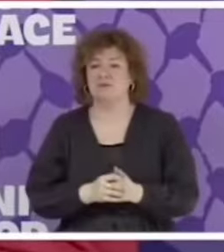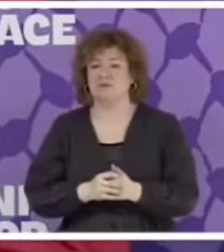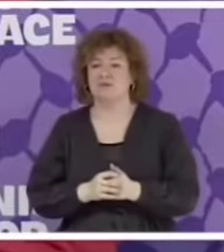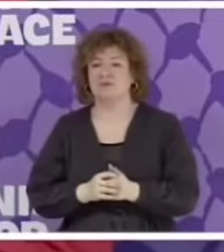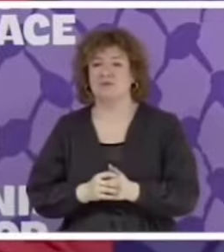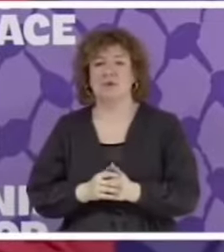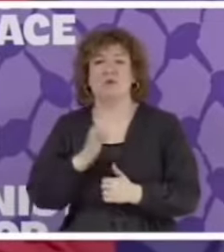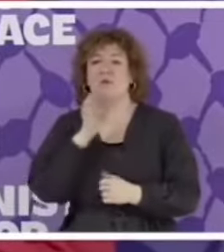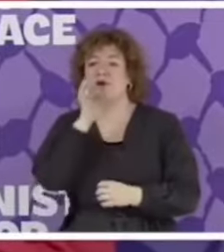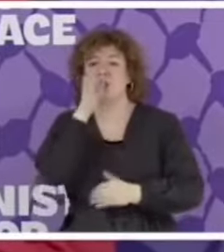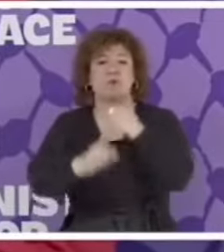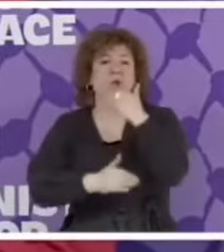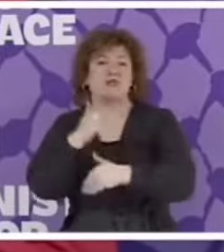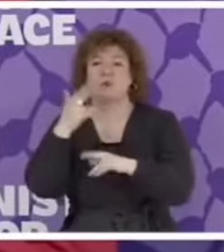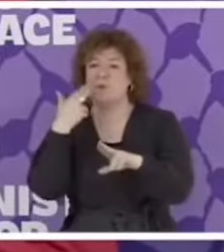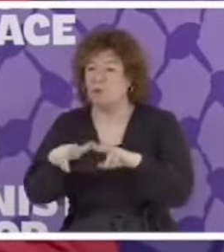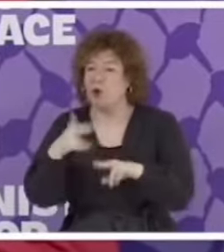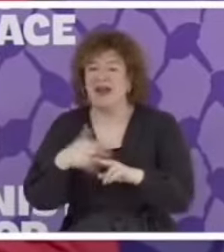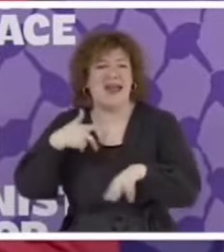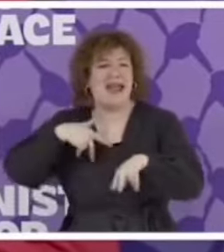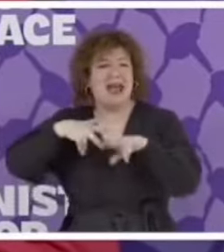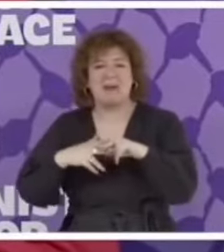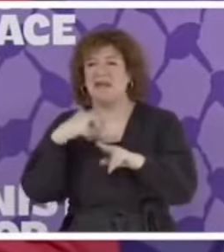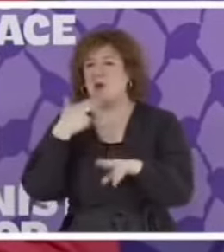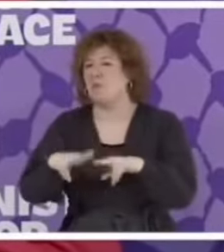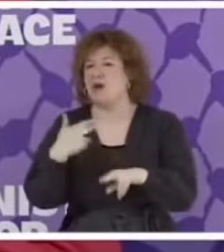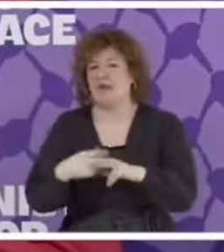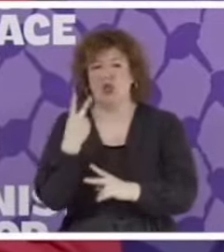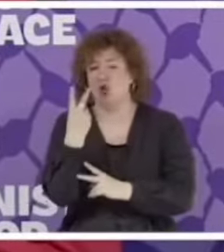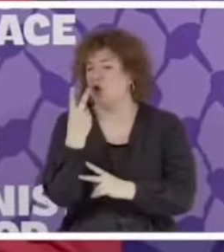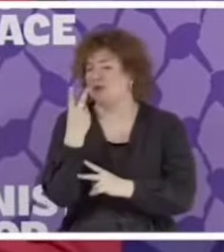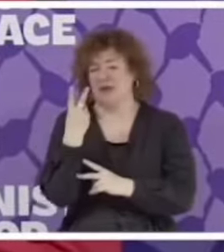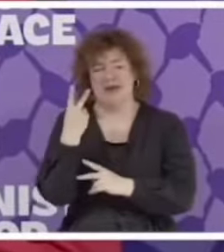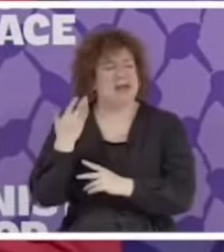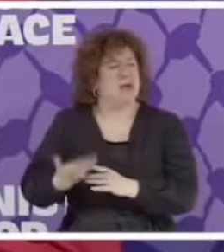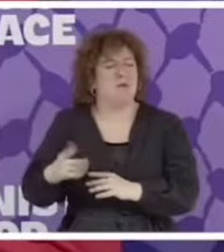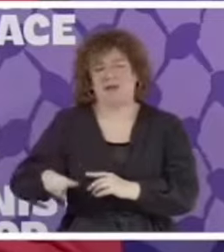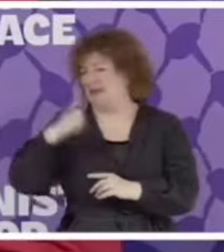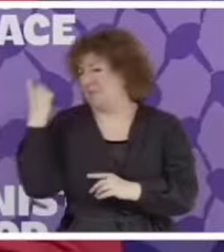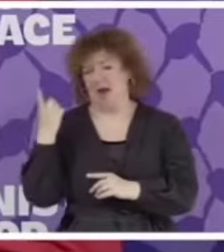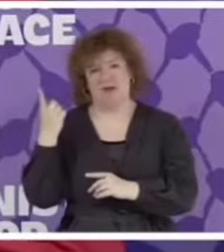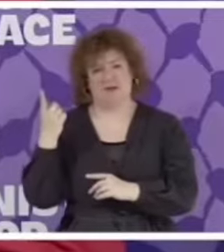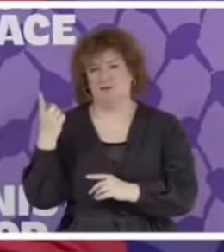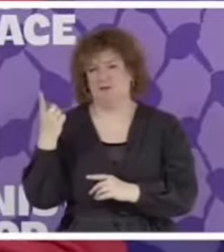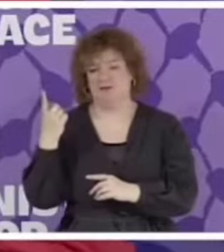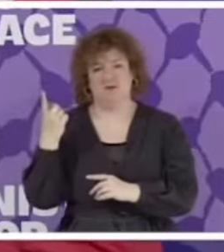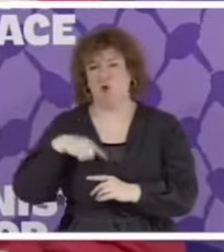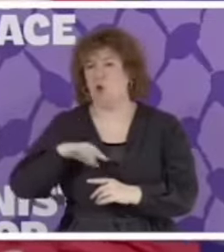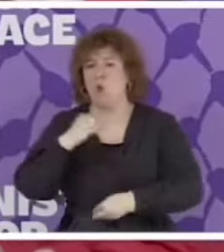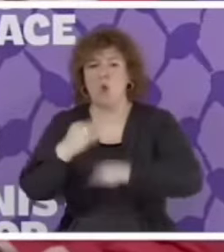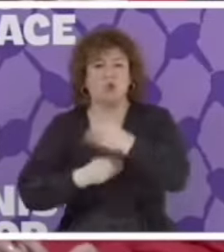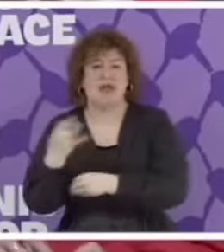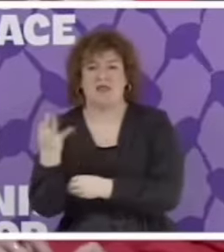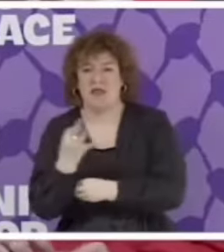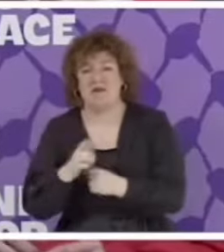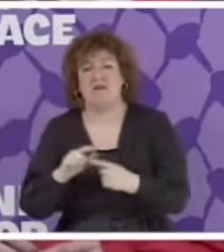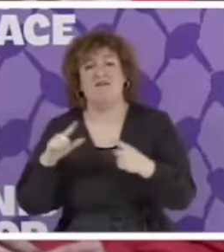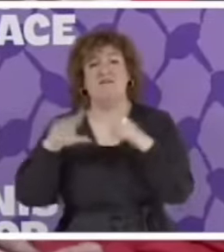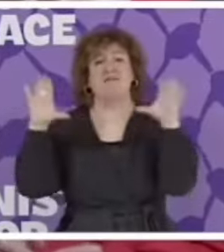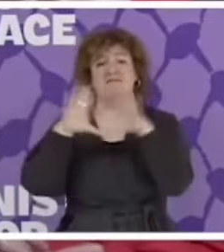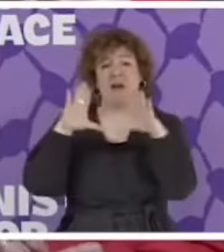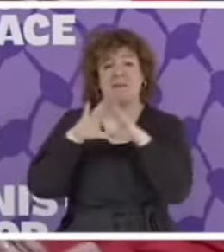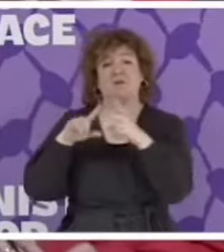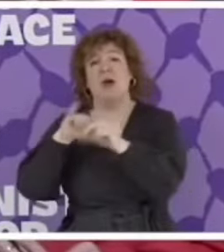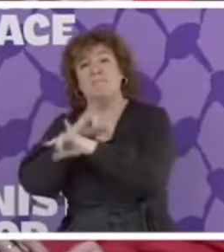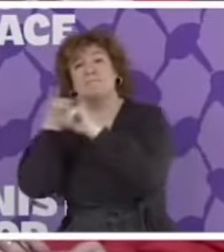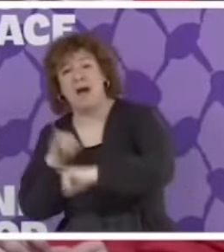dos procesos políticos, las dos herramientas políticas más importantes para la humanidad en nuestro tiempo, que son el feminismo y